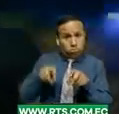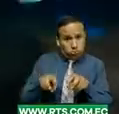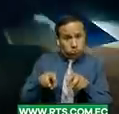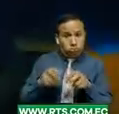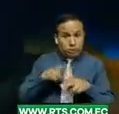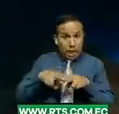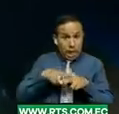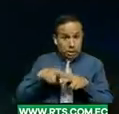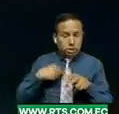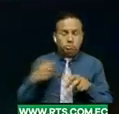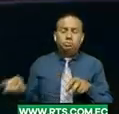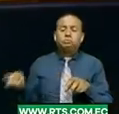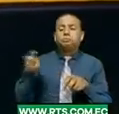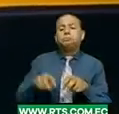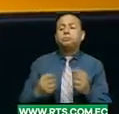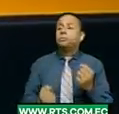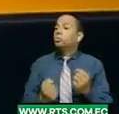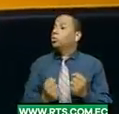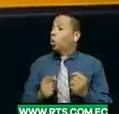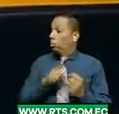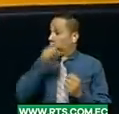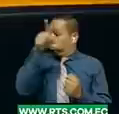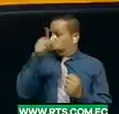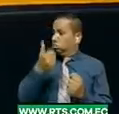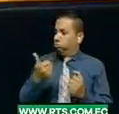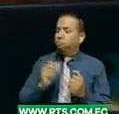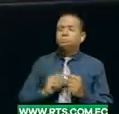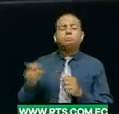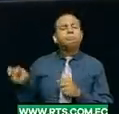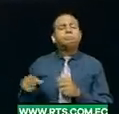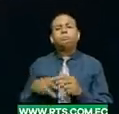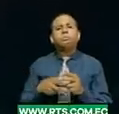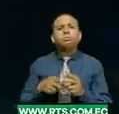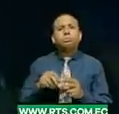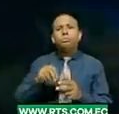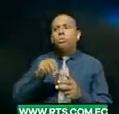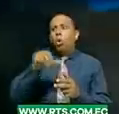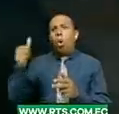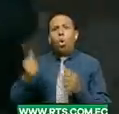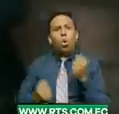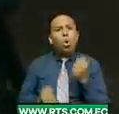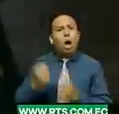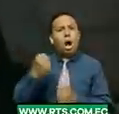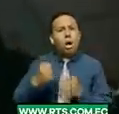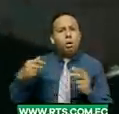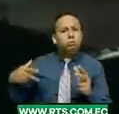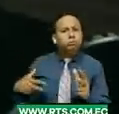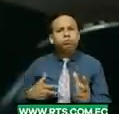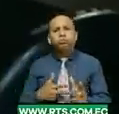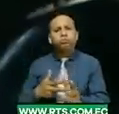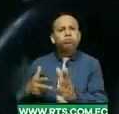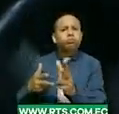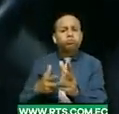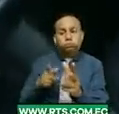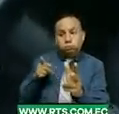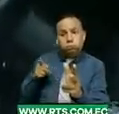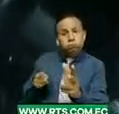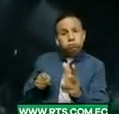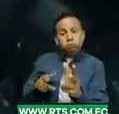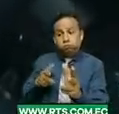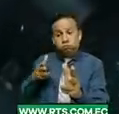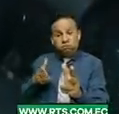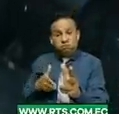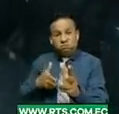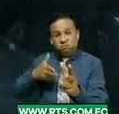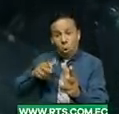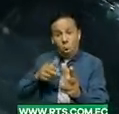él, en el recorrido a 2 cuadras aparece un automóvil y de donde salen sujetos y abren fuego inmediatamente. De lo que hemos